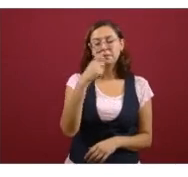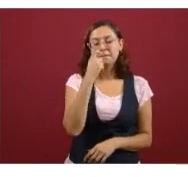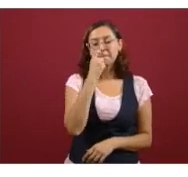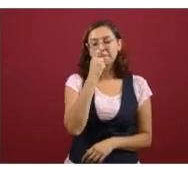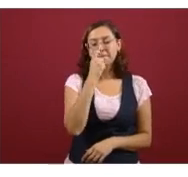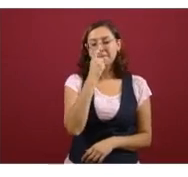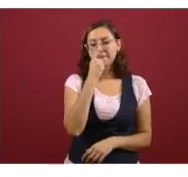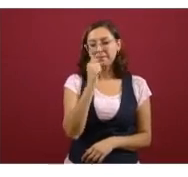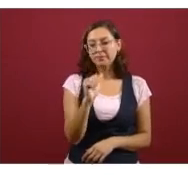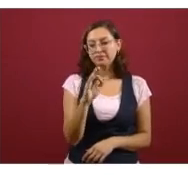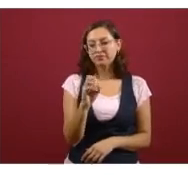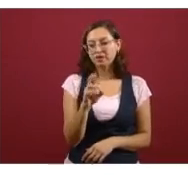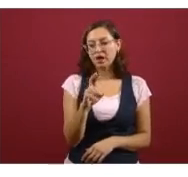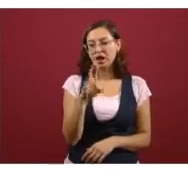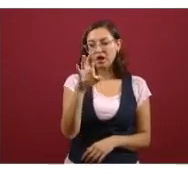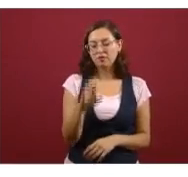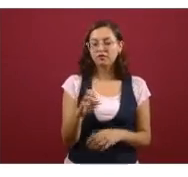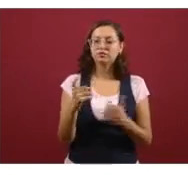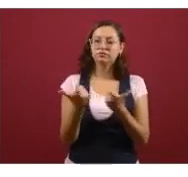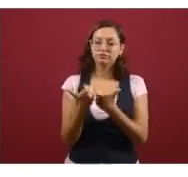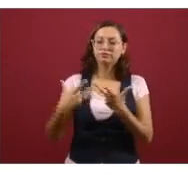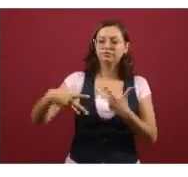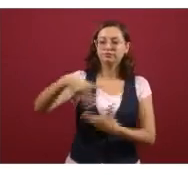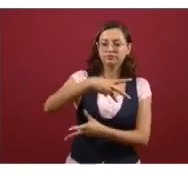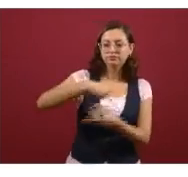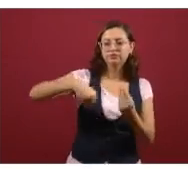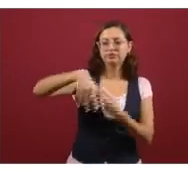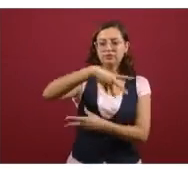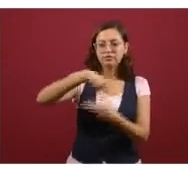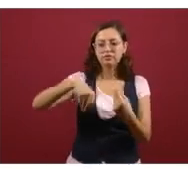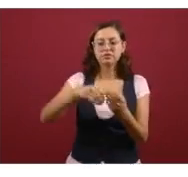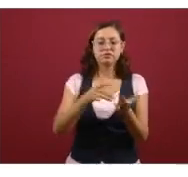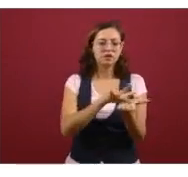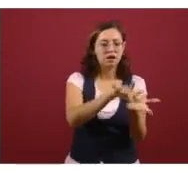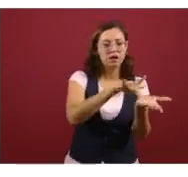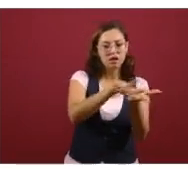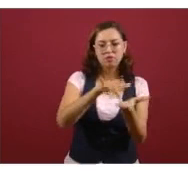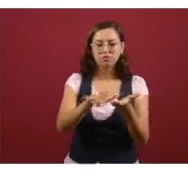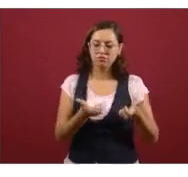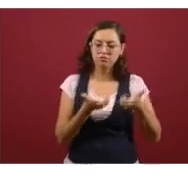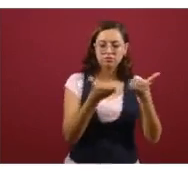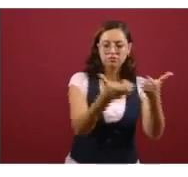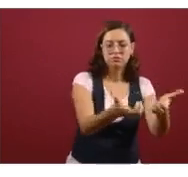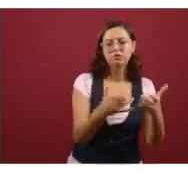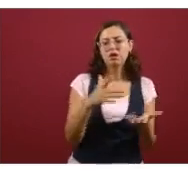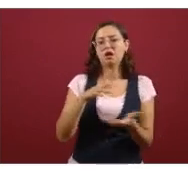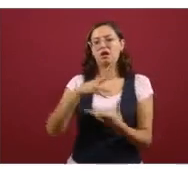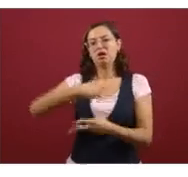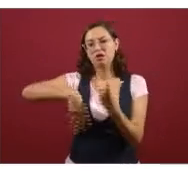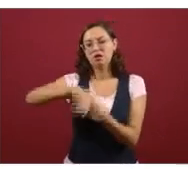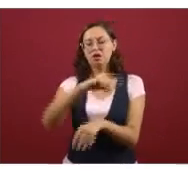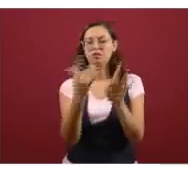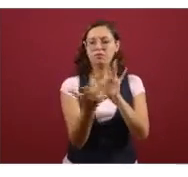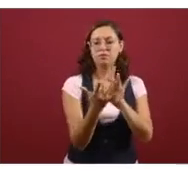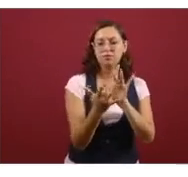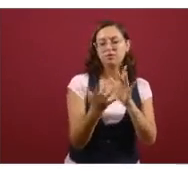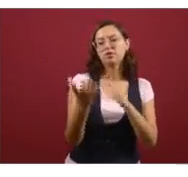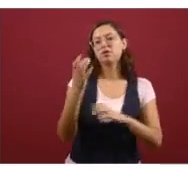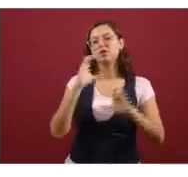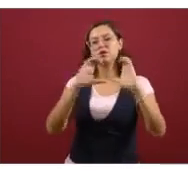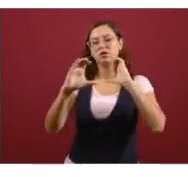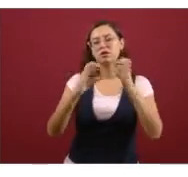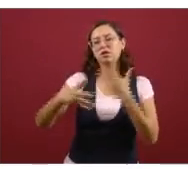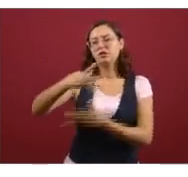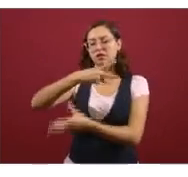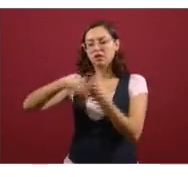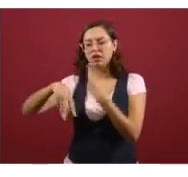de las Afores se fondea al sector de carretero, al sector de comunicaciones, al sector de energía, al sector de